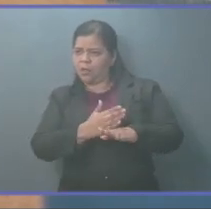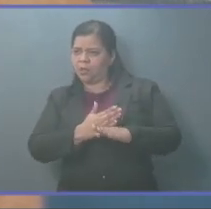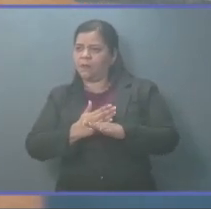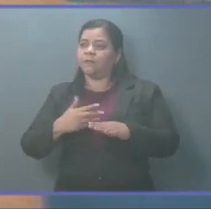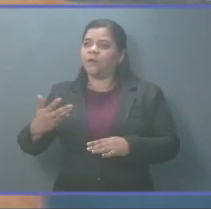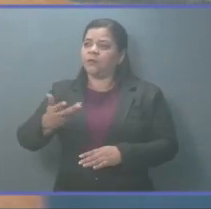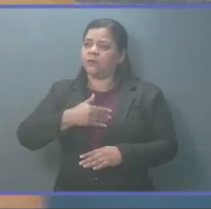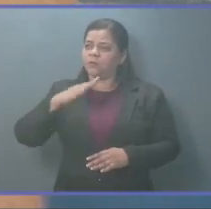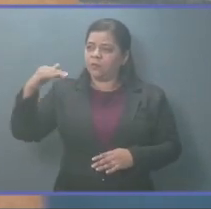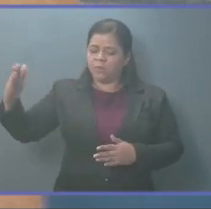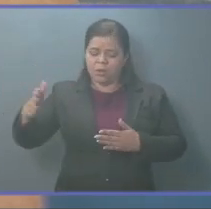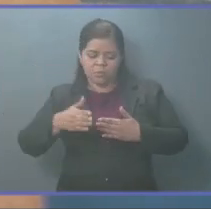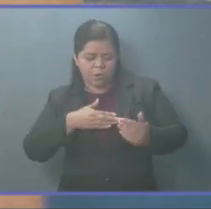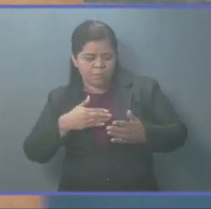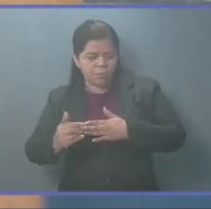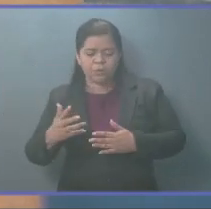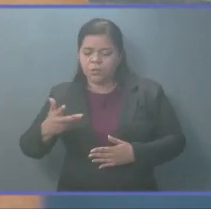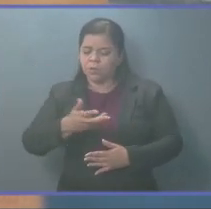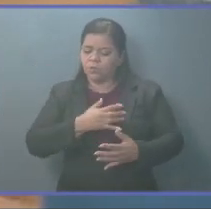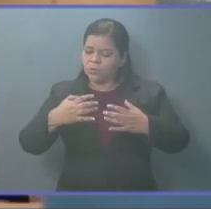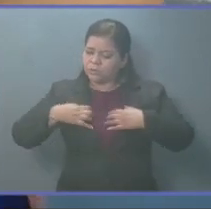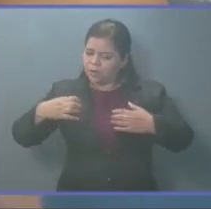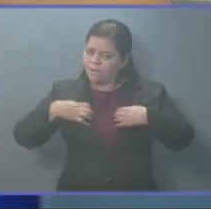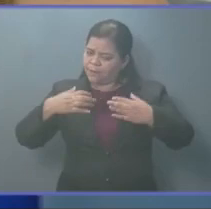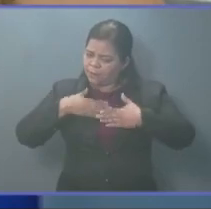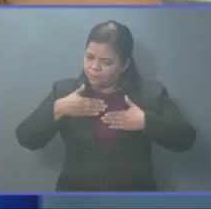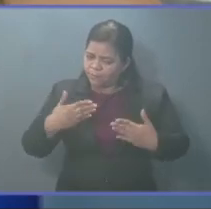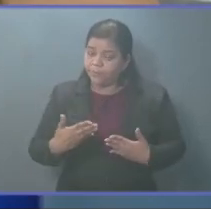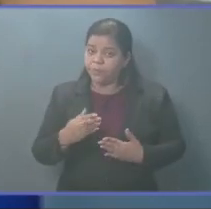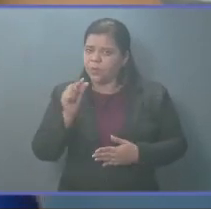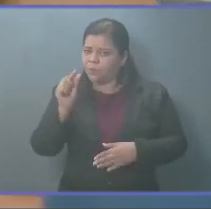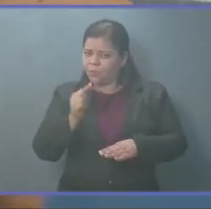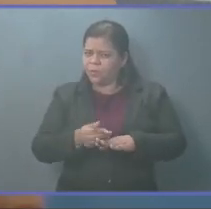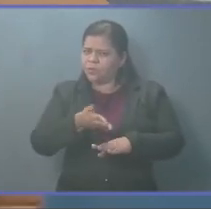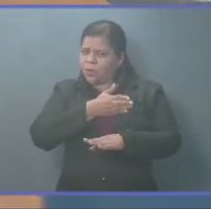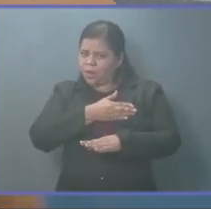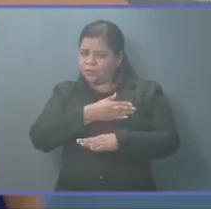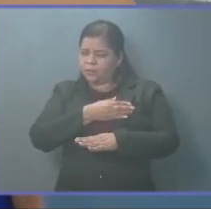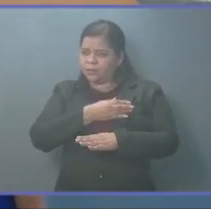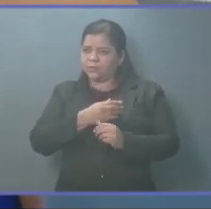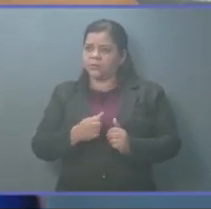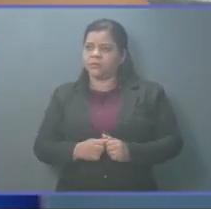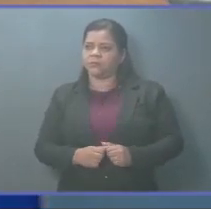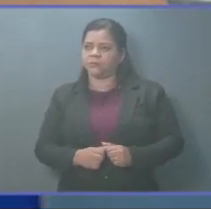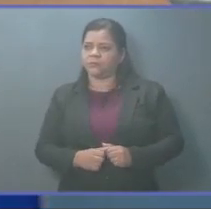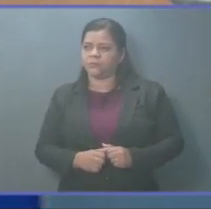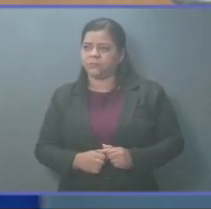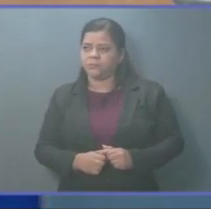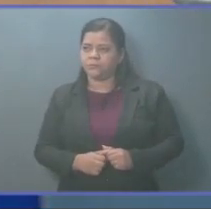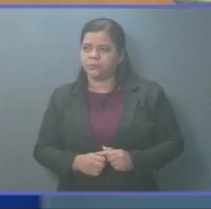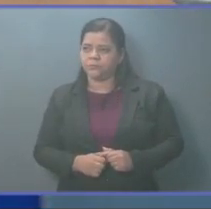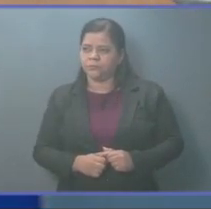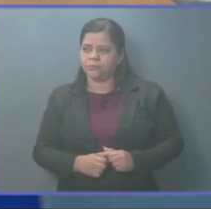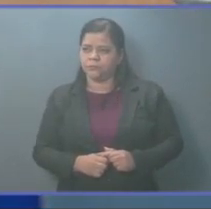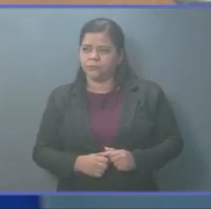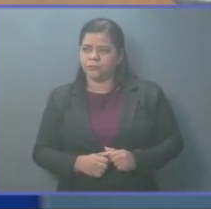a una costa de nuestra vida. Eso fue horas antes de la militarización.